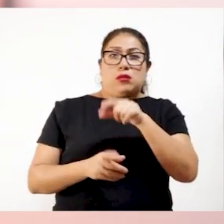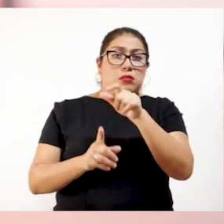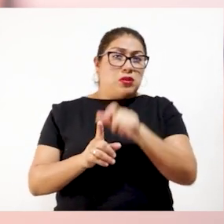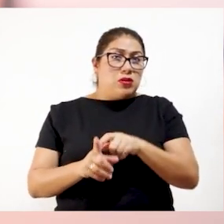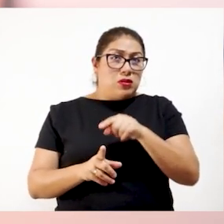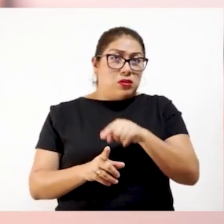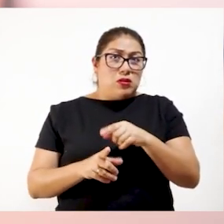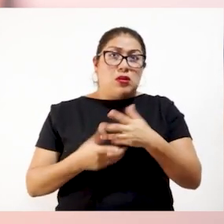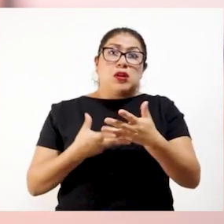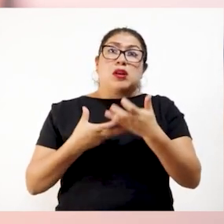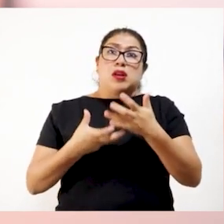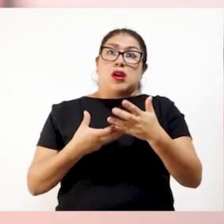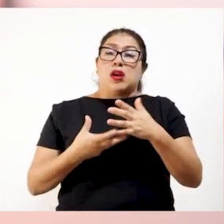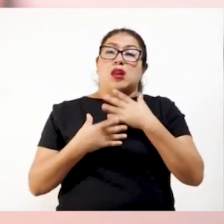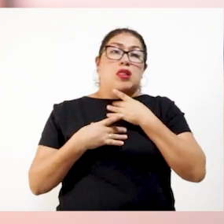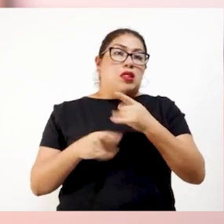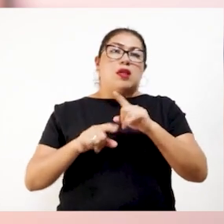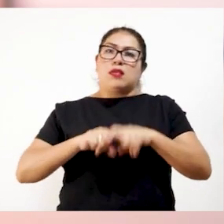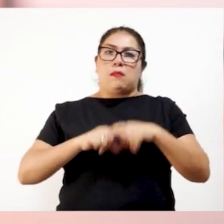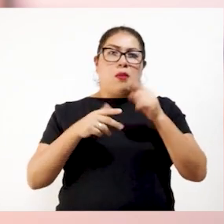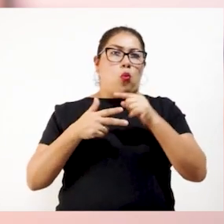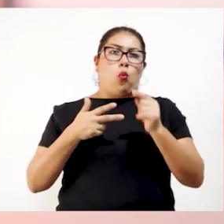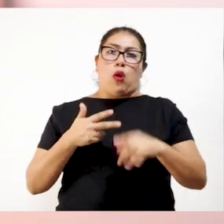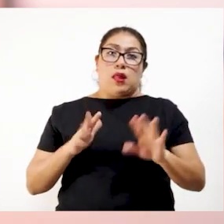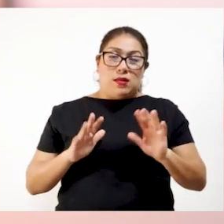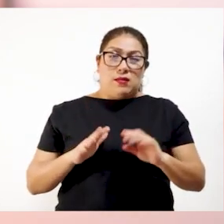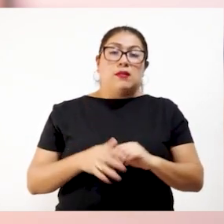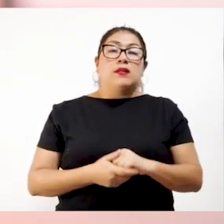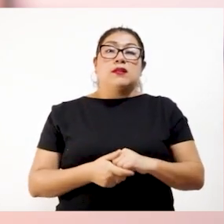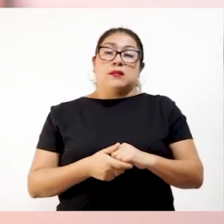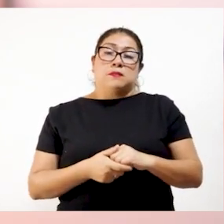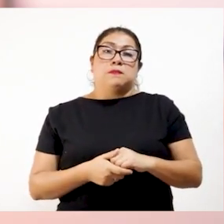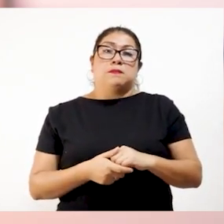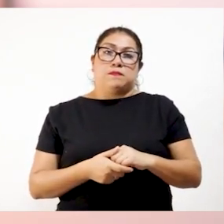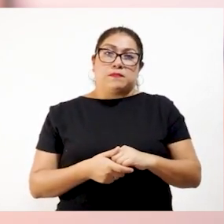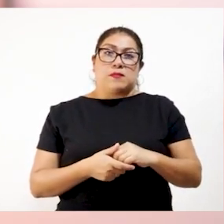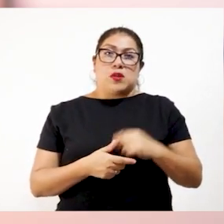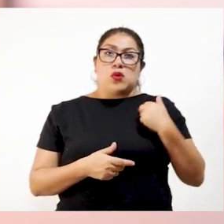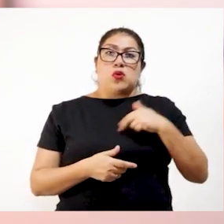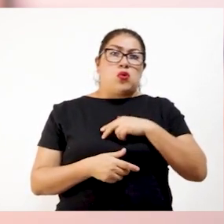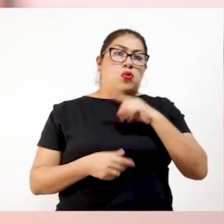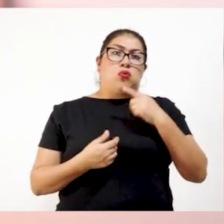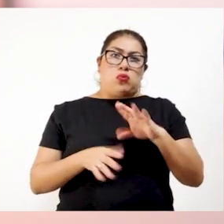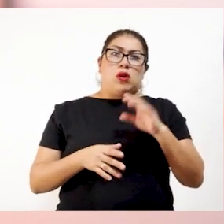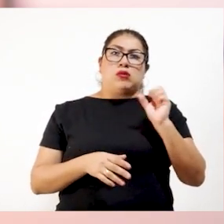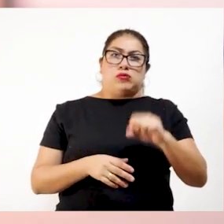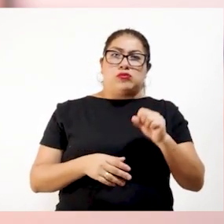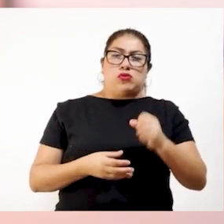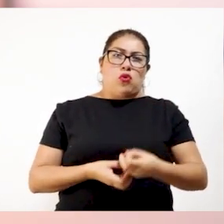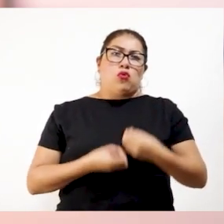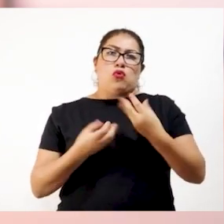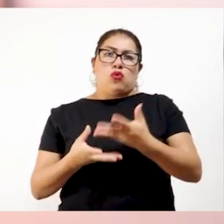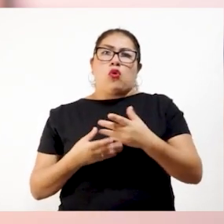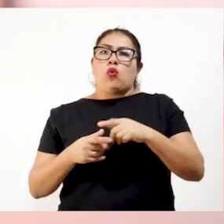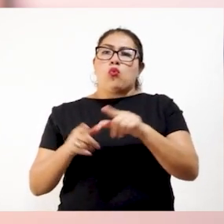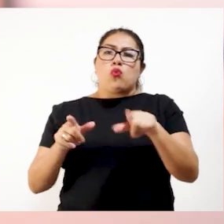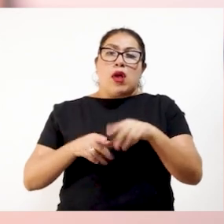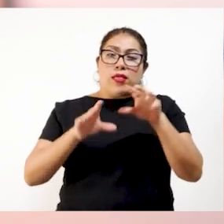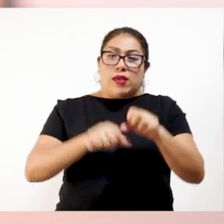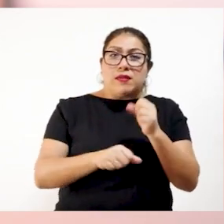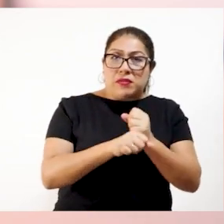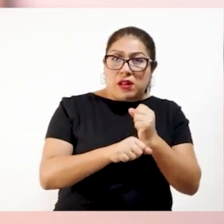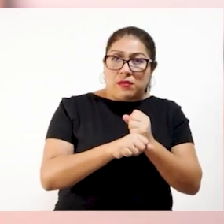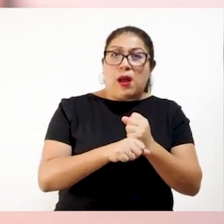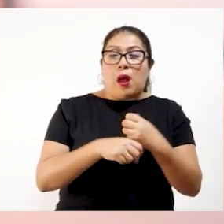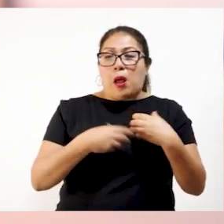interés del candidato. Realizamos toda la adaptación al puesto de trabajo, es decir, tanto